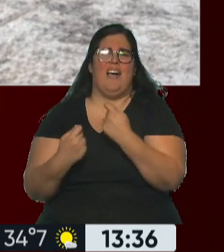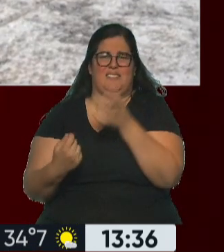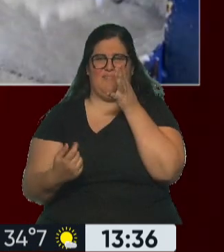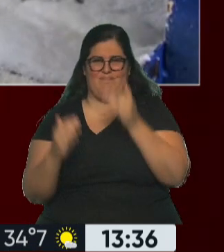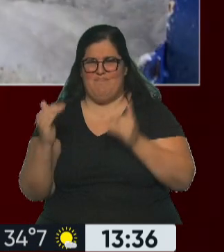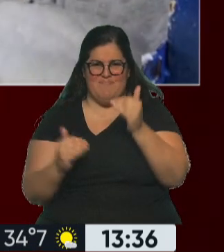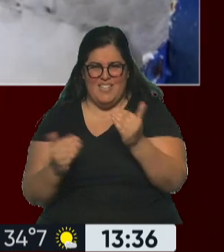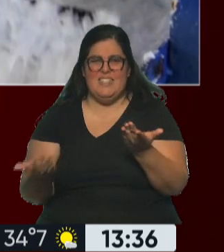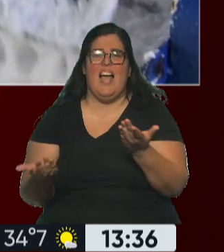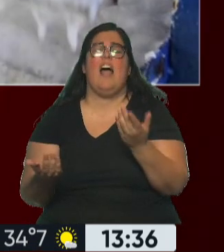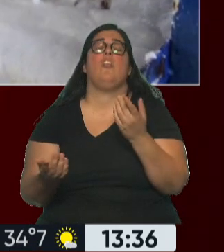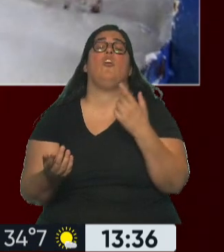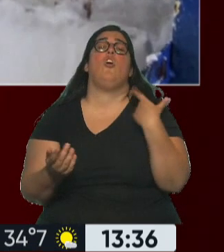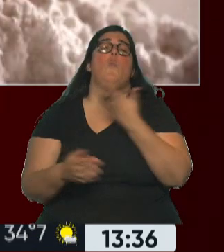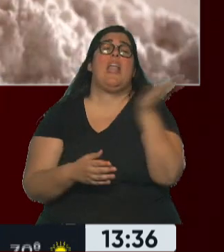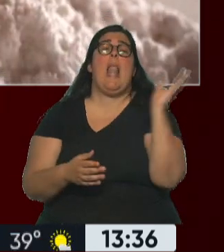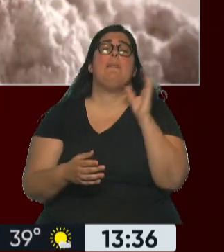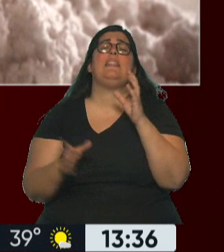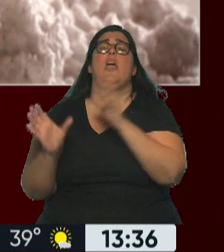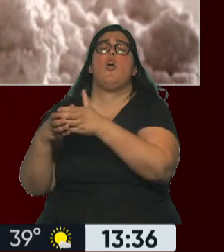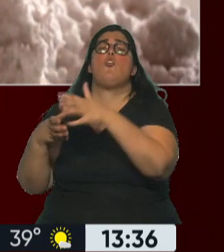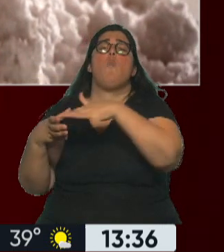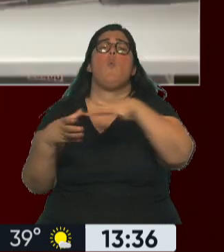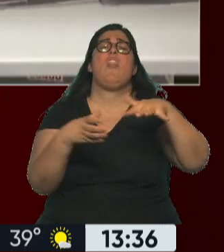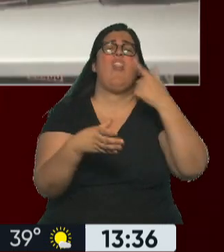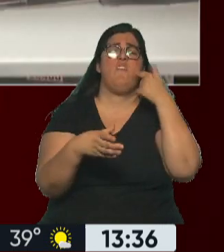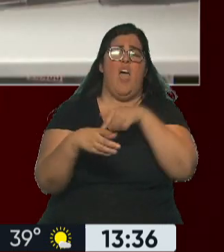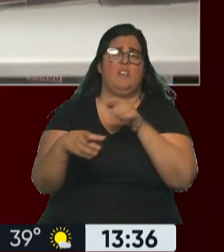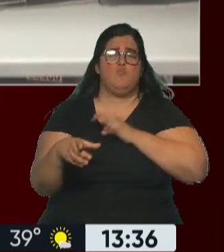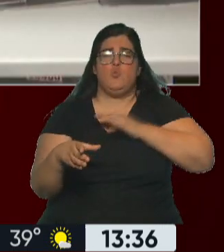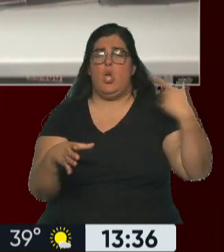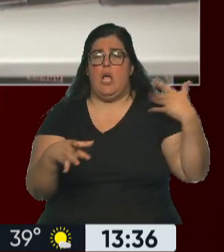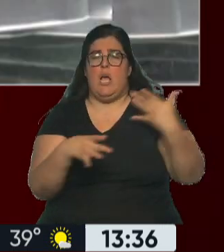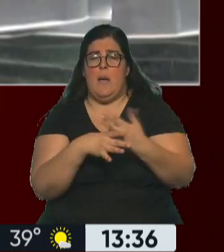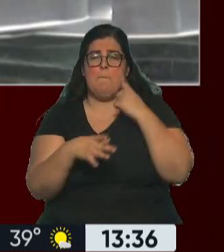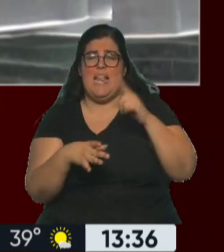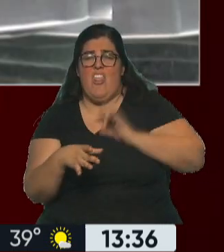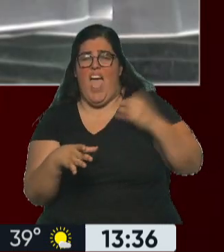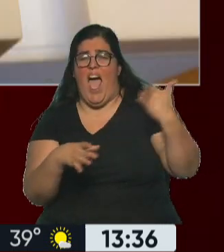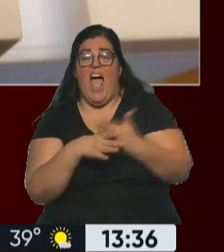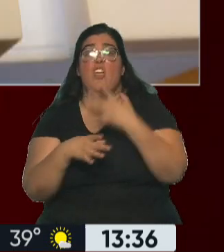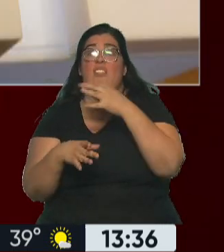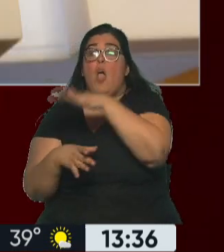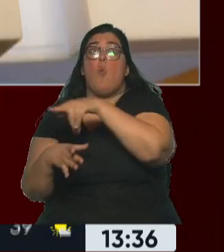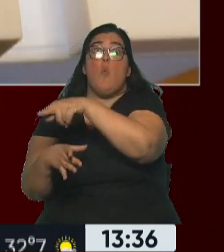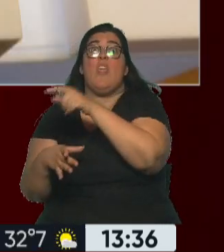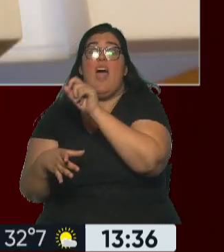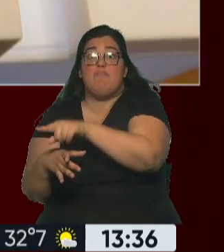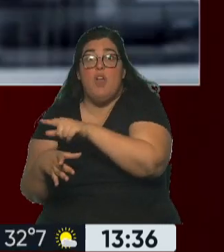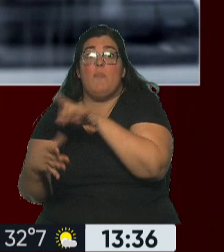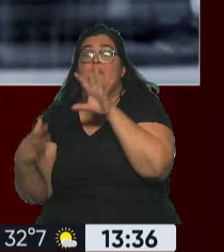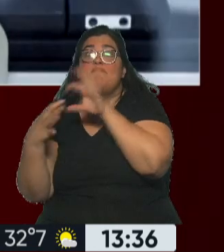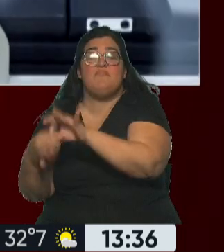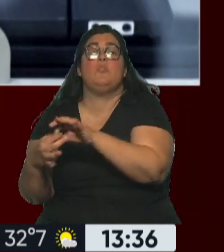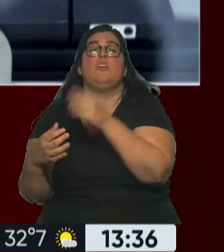en general, las comunidades habitan esos territorios hace milenios y no tienen una posibilidad de participación real dentro de lo que es la gestión en